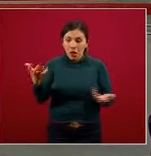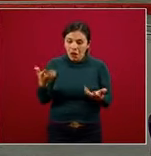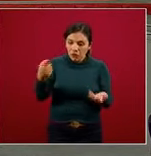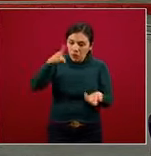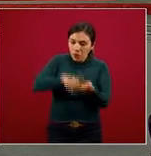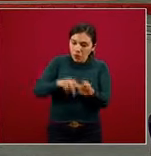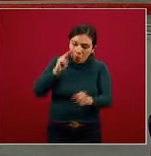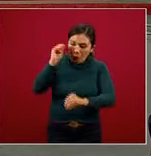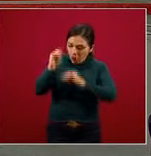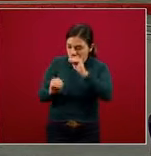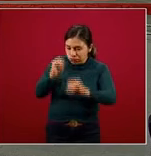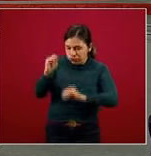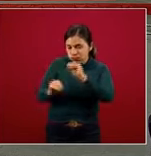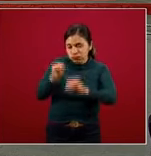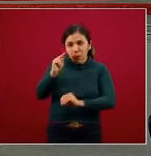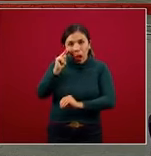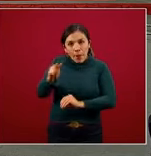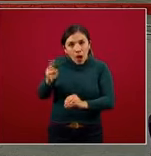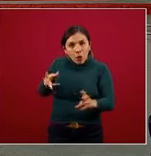esas